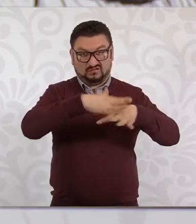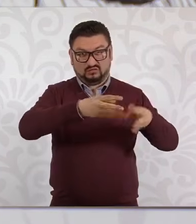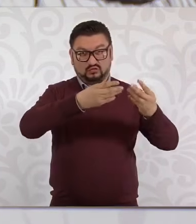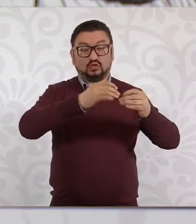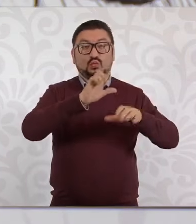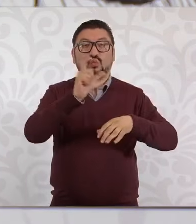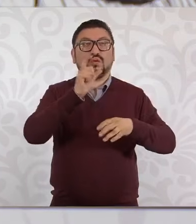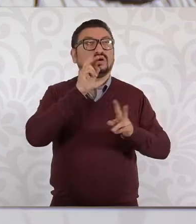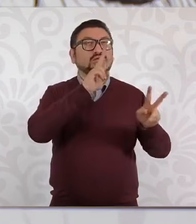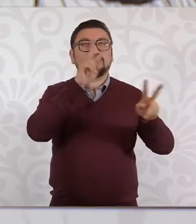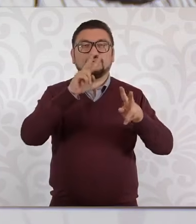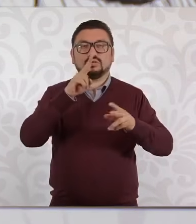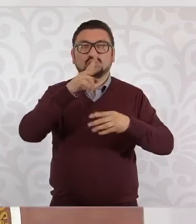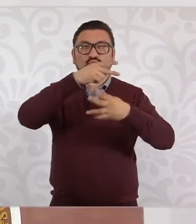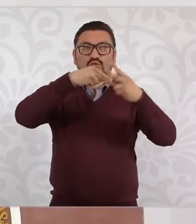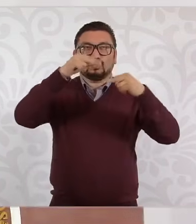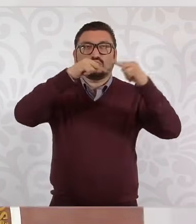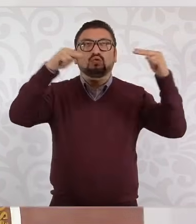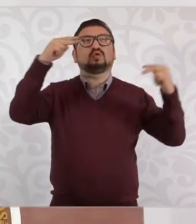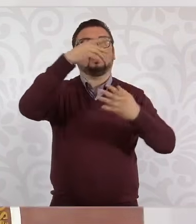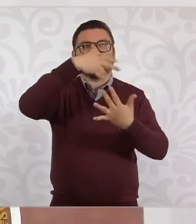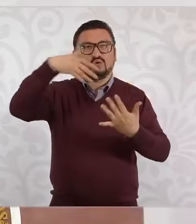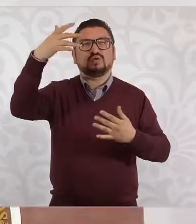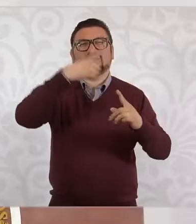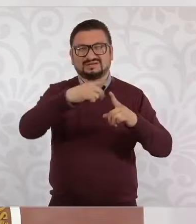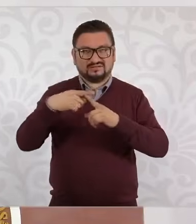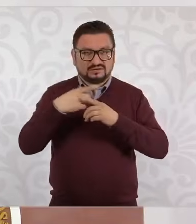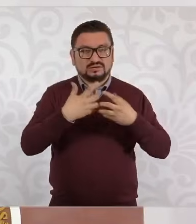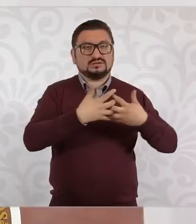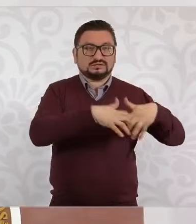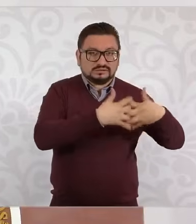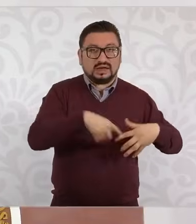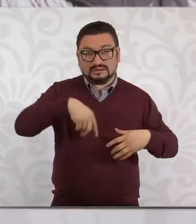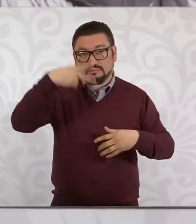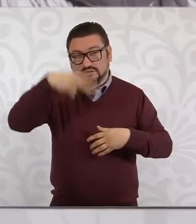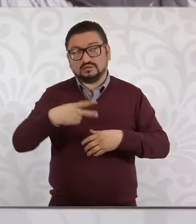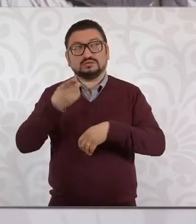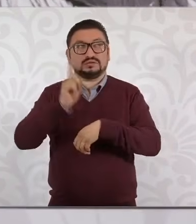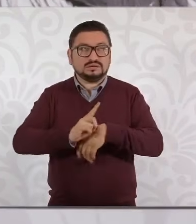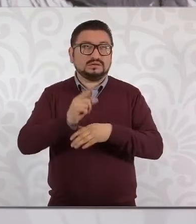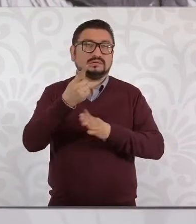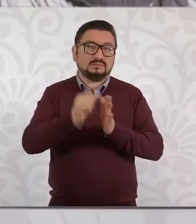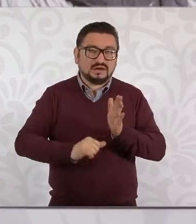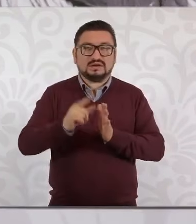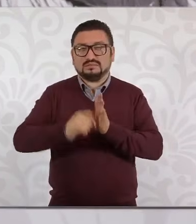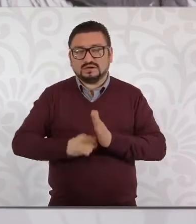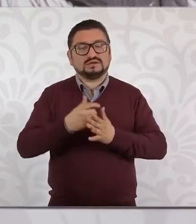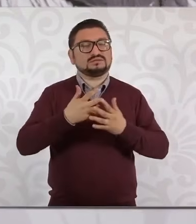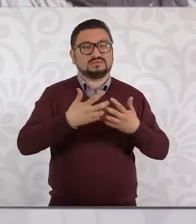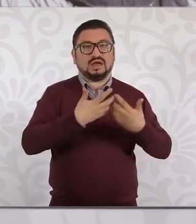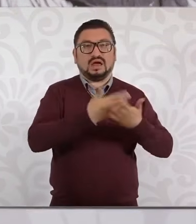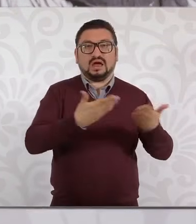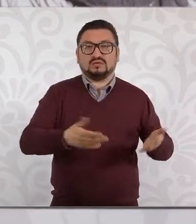impresionantes. Para procesarlos con las computadoras que hay en México, pues se tardan días, meses pueden tardarse. Ahora se